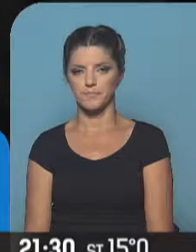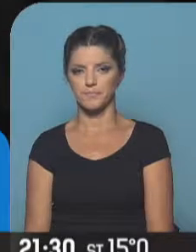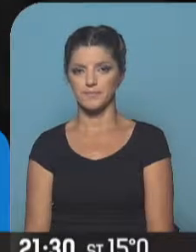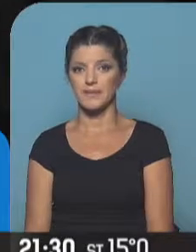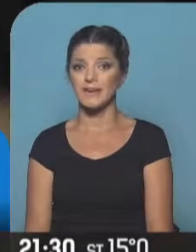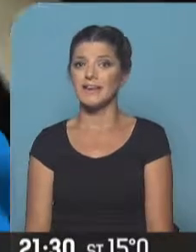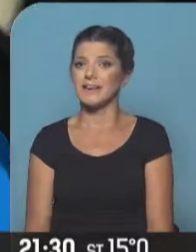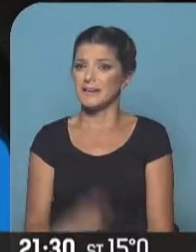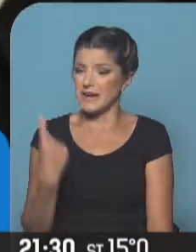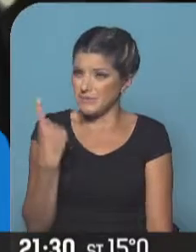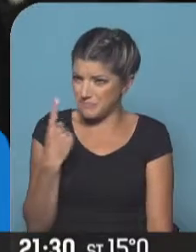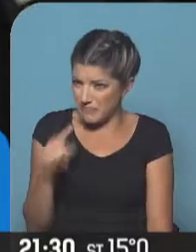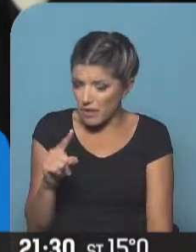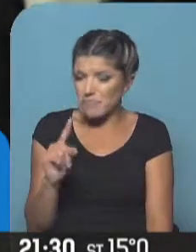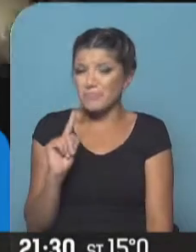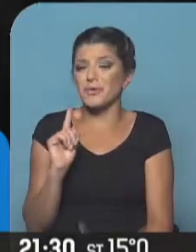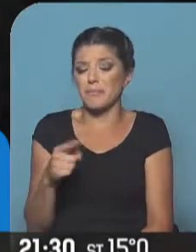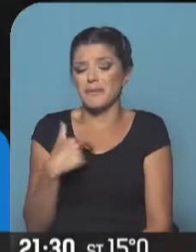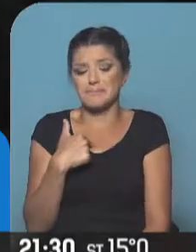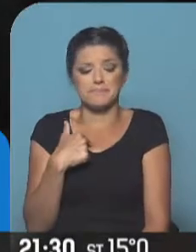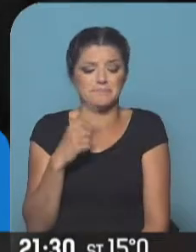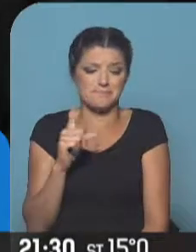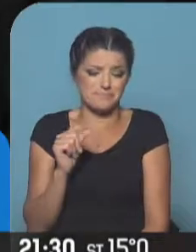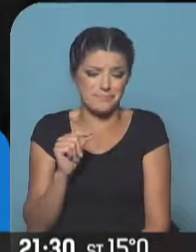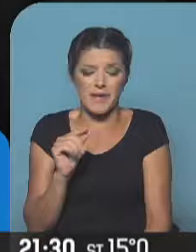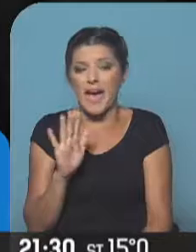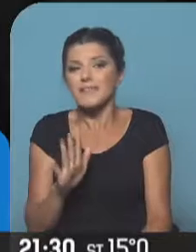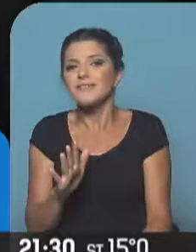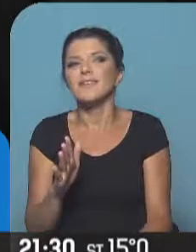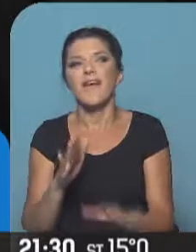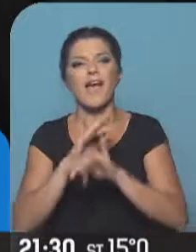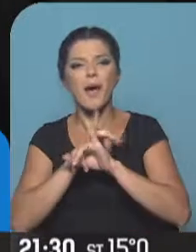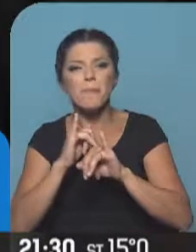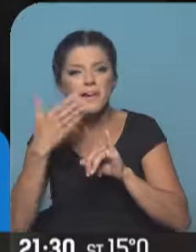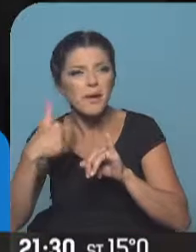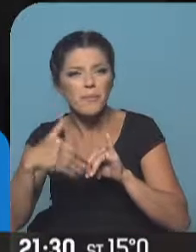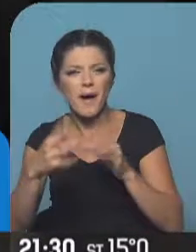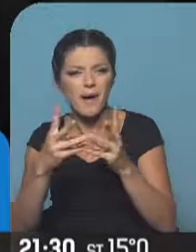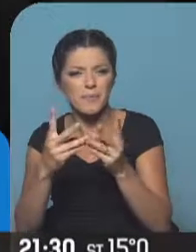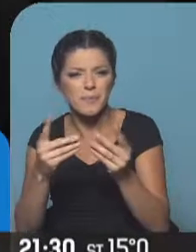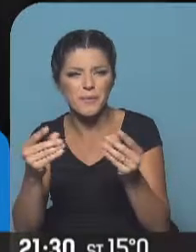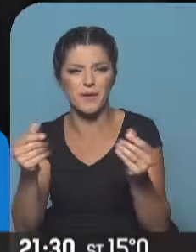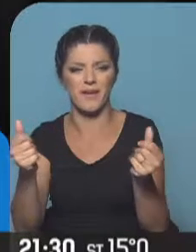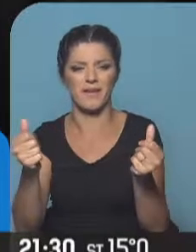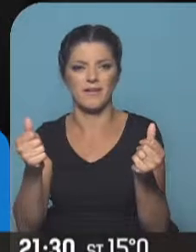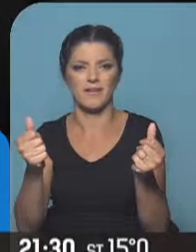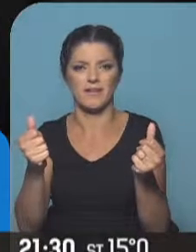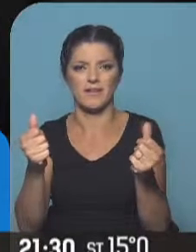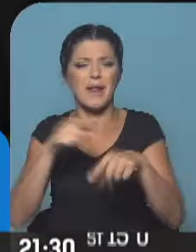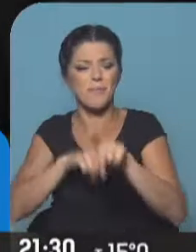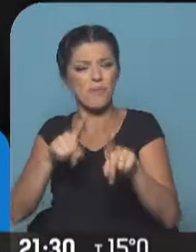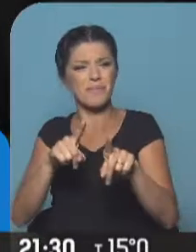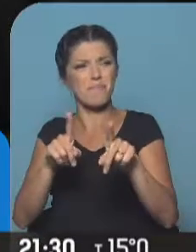y es triste que lleguemos al momento en que terminan las campañas cruzados por la